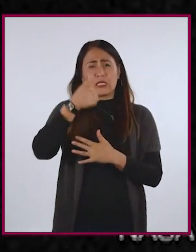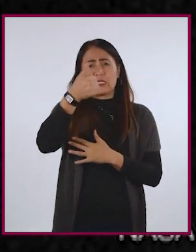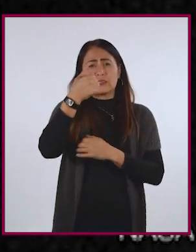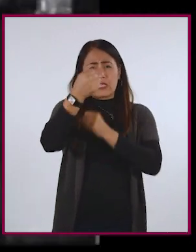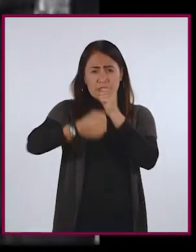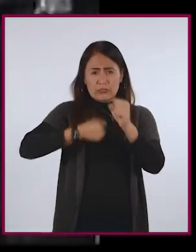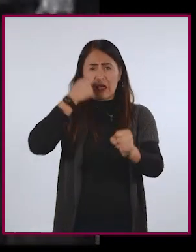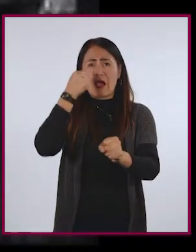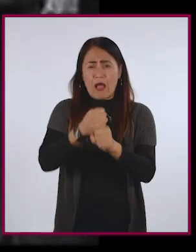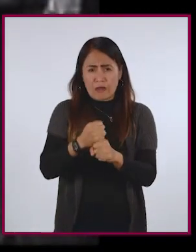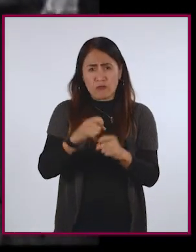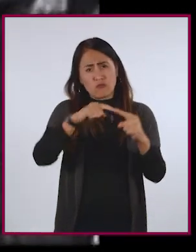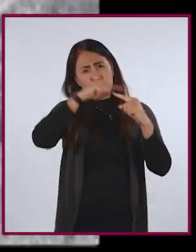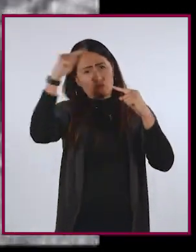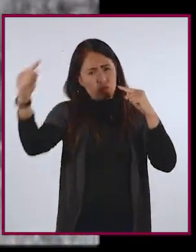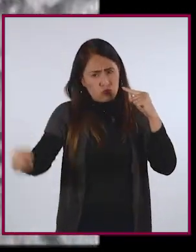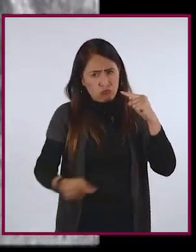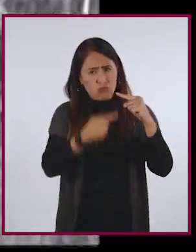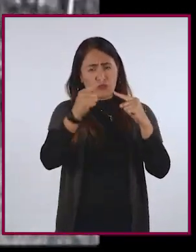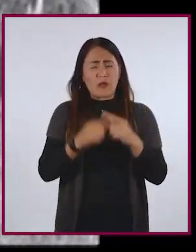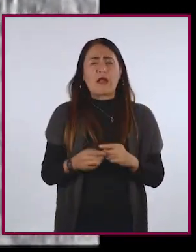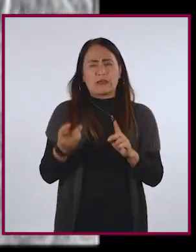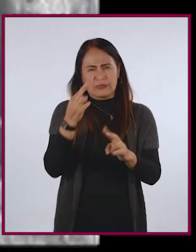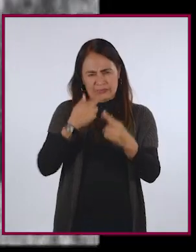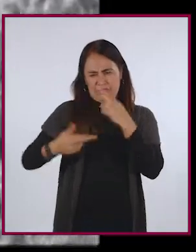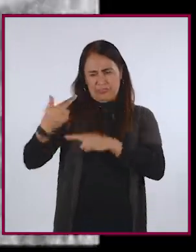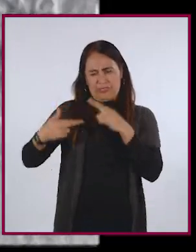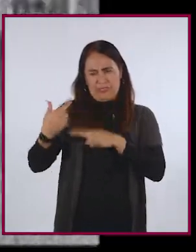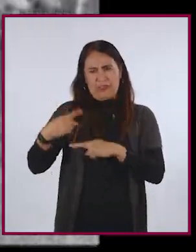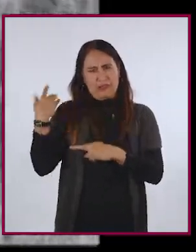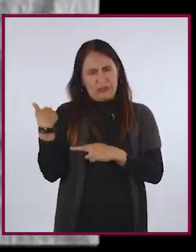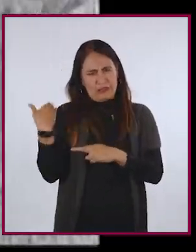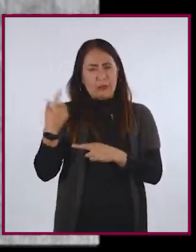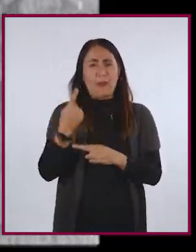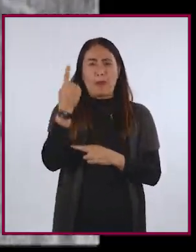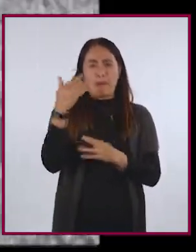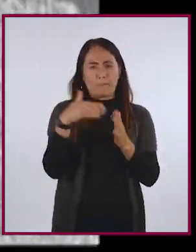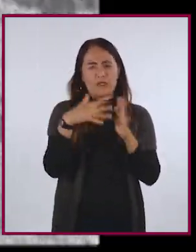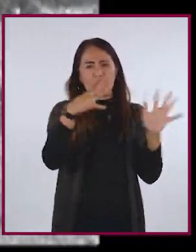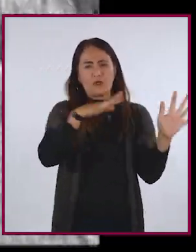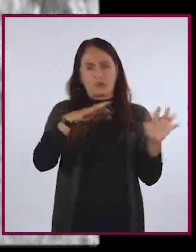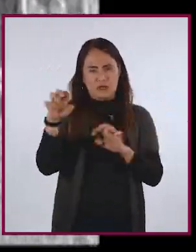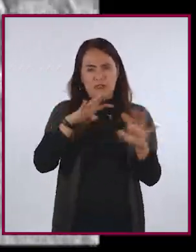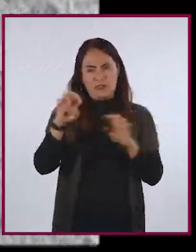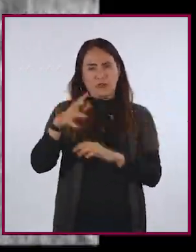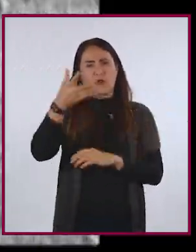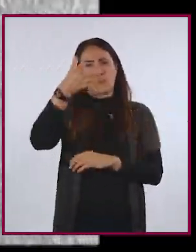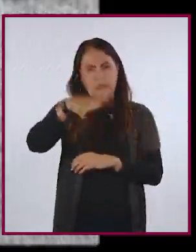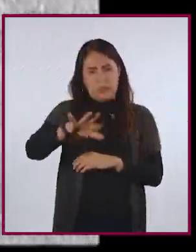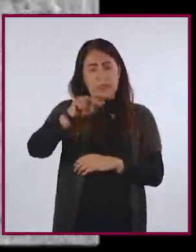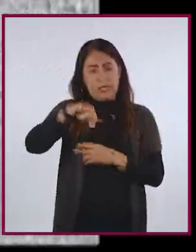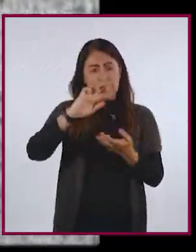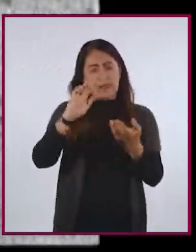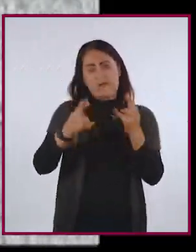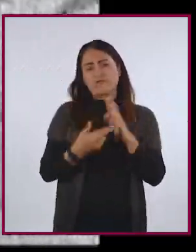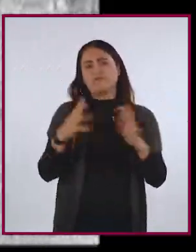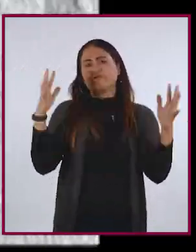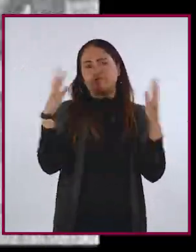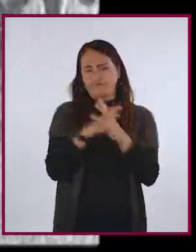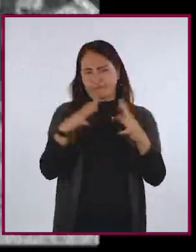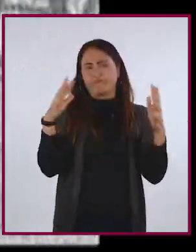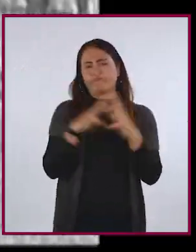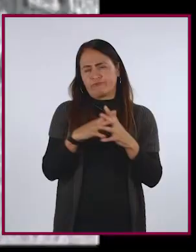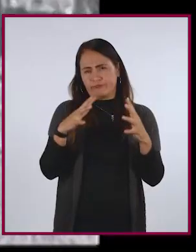76 años. Pero regresemos a 1910. Ese año, estalló en México una guerra